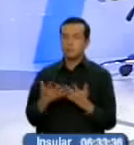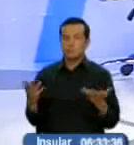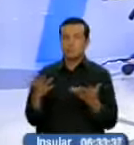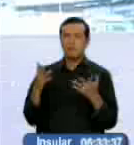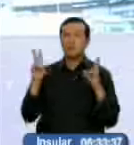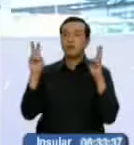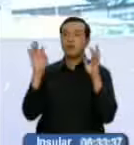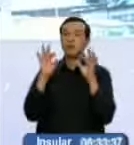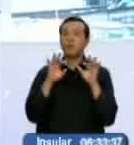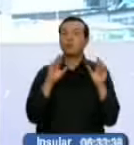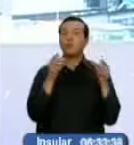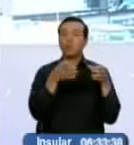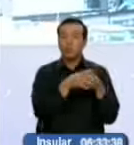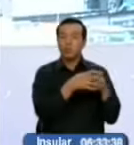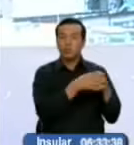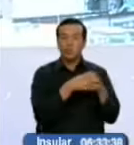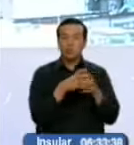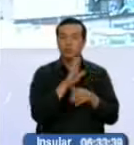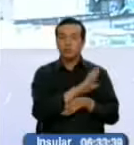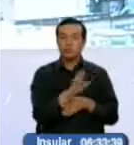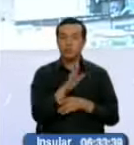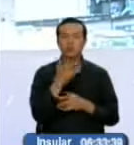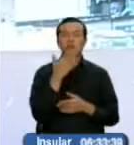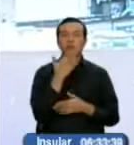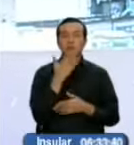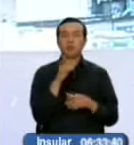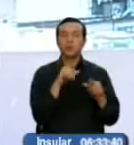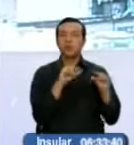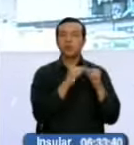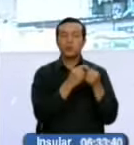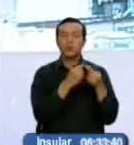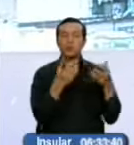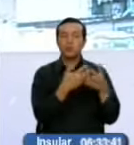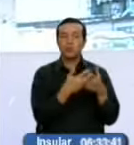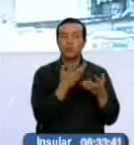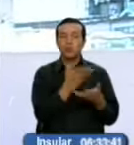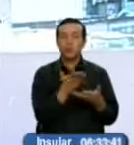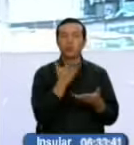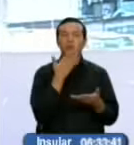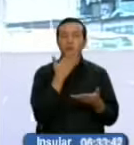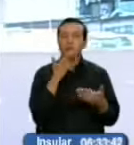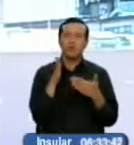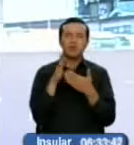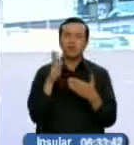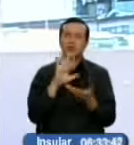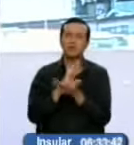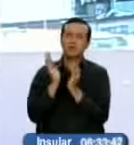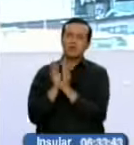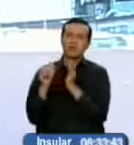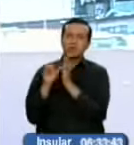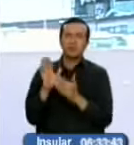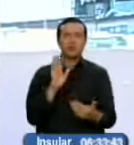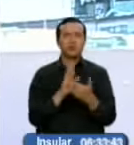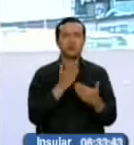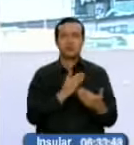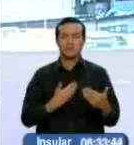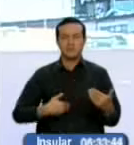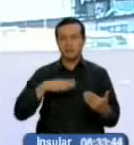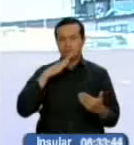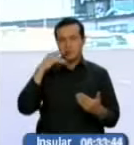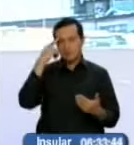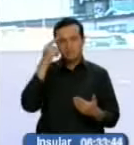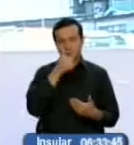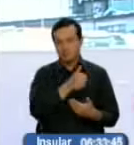famosas unidades que se están dando son las unidades que les une contra la Revolución Ciudadana y el anticorreísmo, que es como le